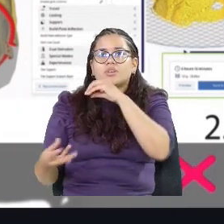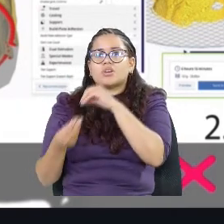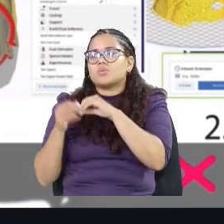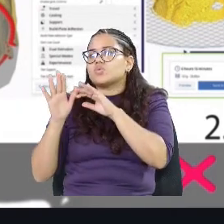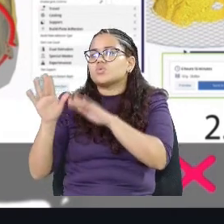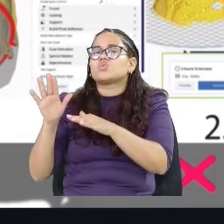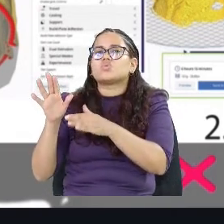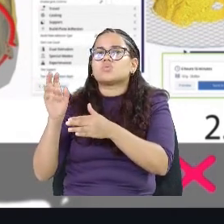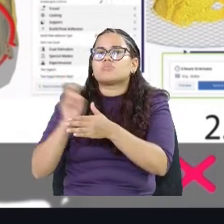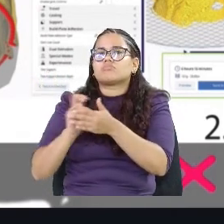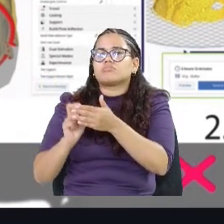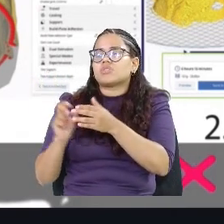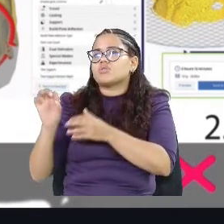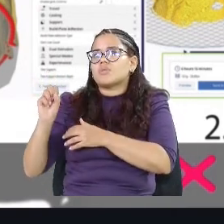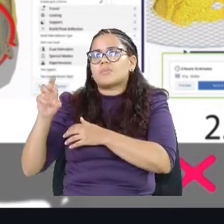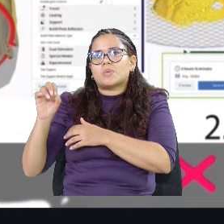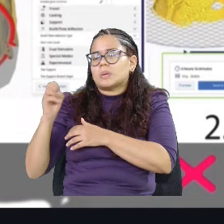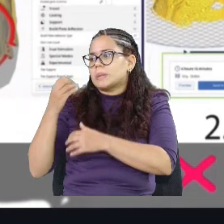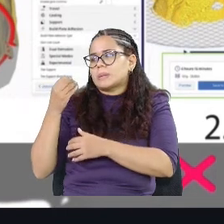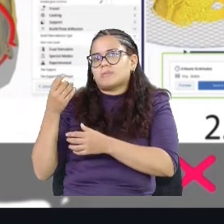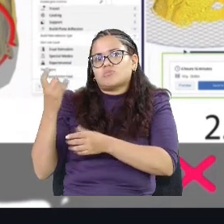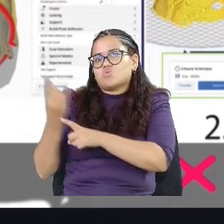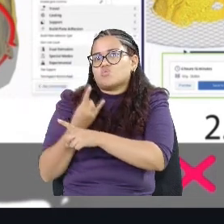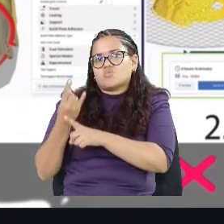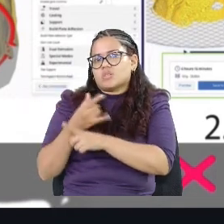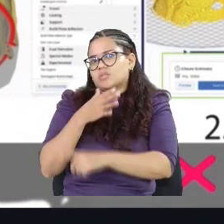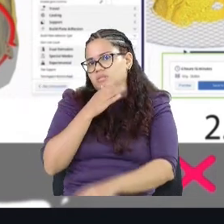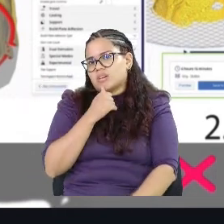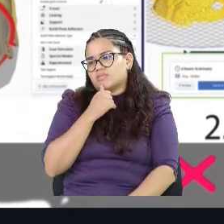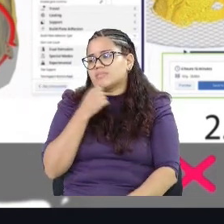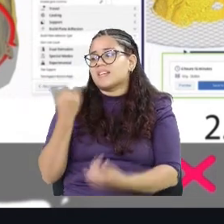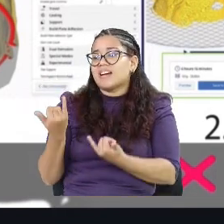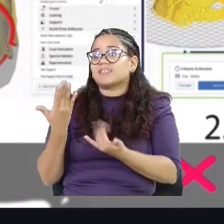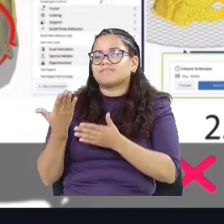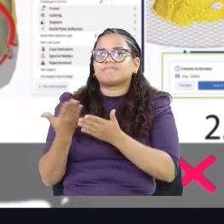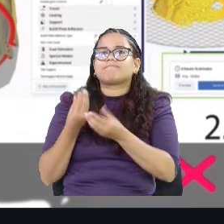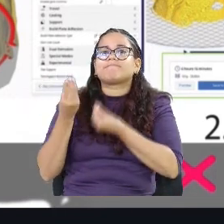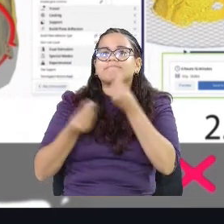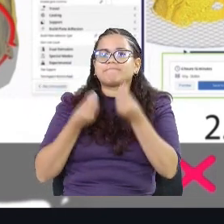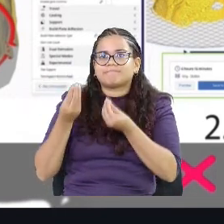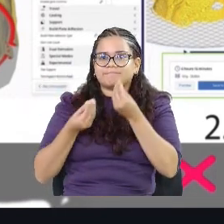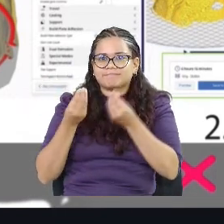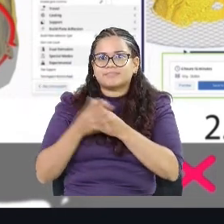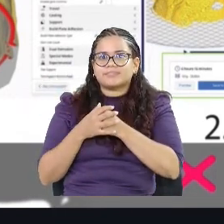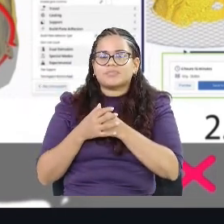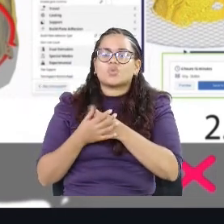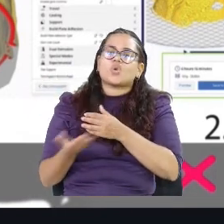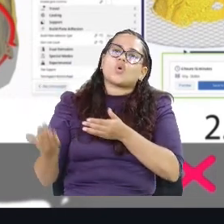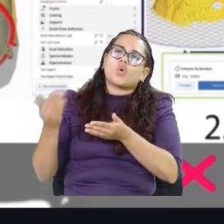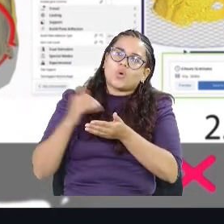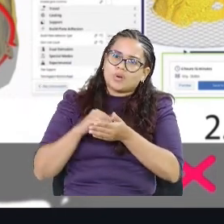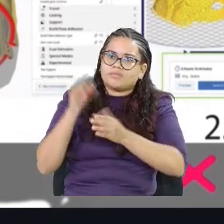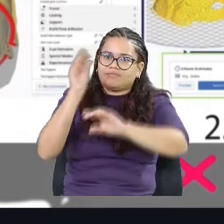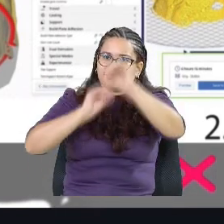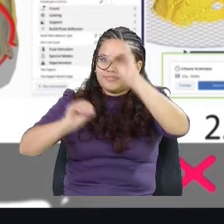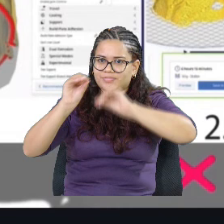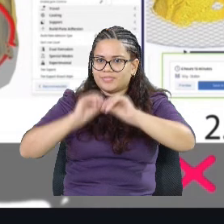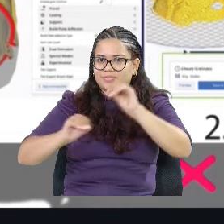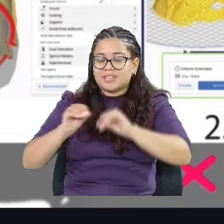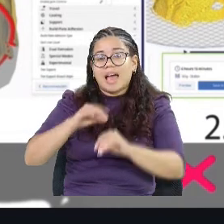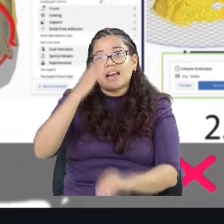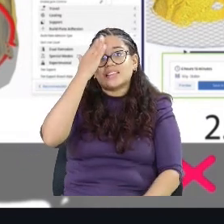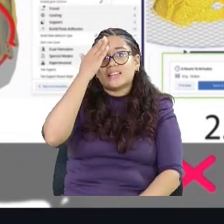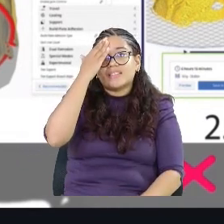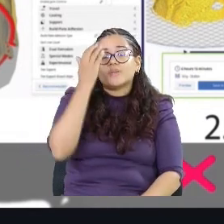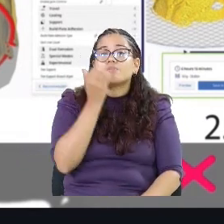que al final no lo vamos a utilizar. ¿Cómo resolvemos ese problema? Nuevamente con el diseño. Si sabemos que el